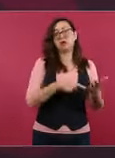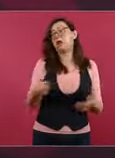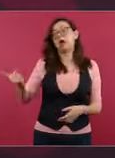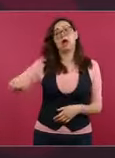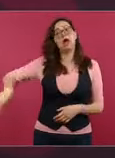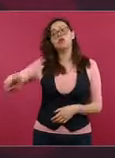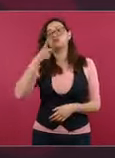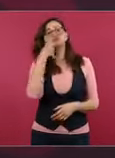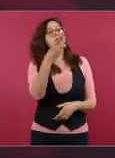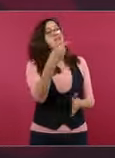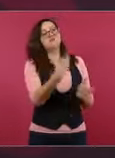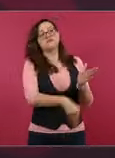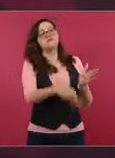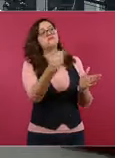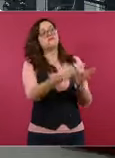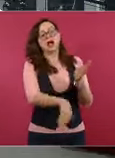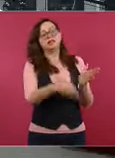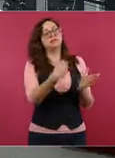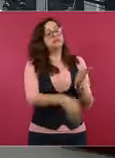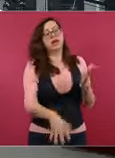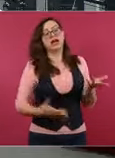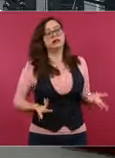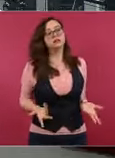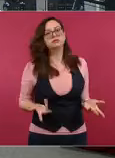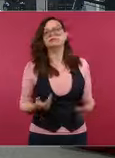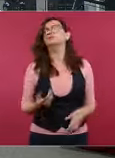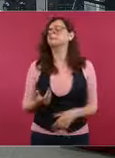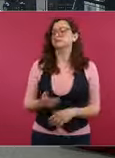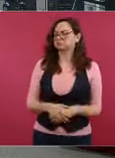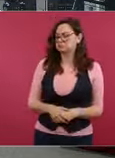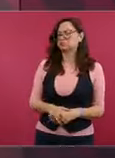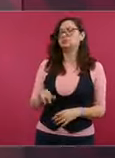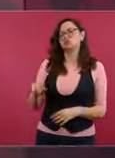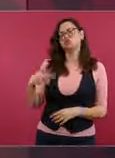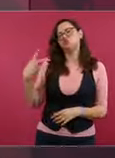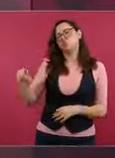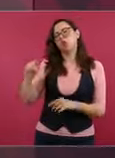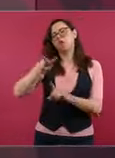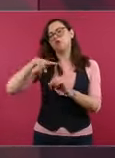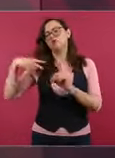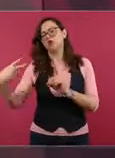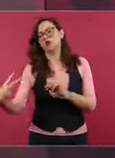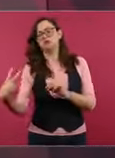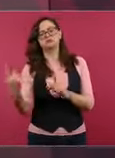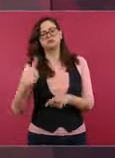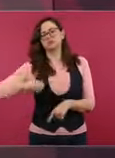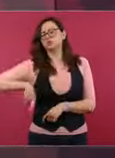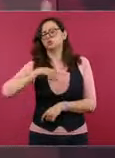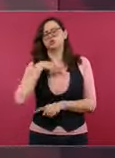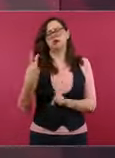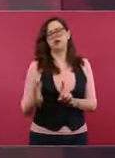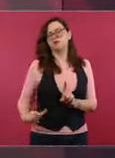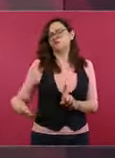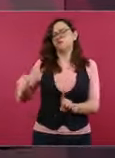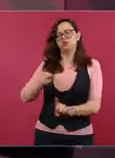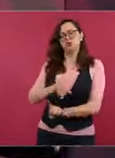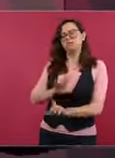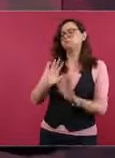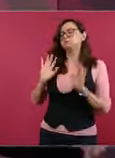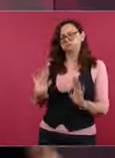distintos. Nosotros, ¿para usted está cancelado? Sí, completamente. O sea, pues ya no hay